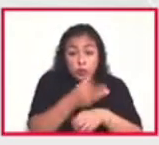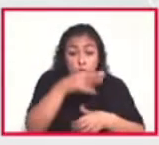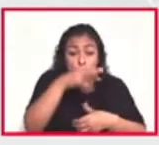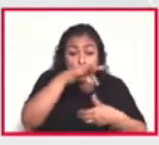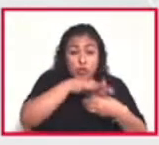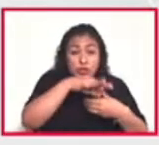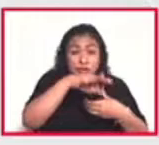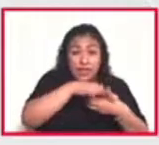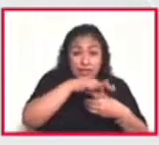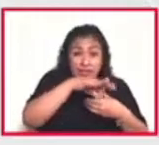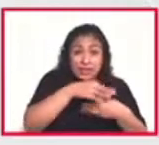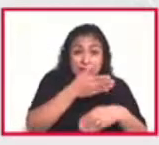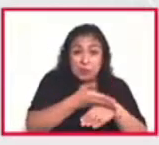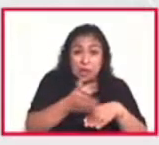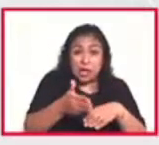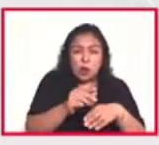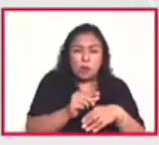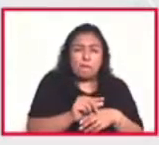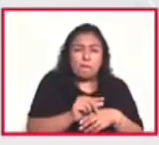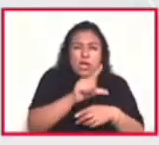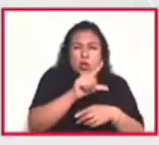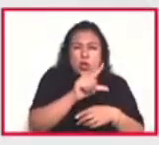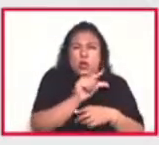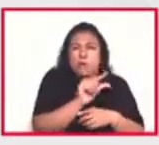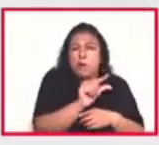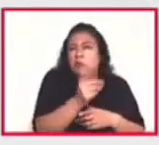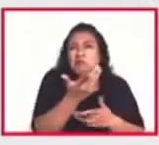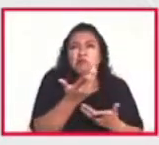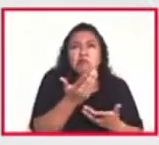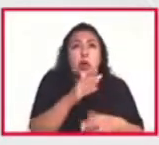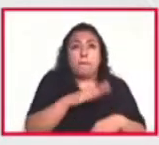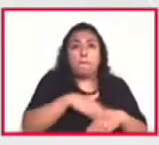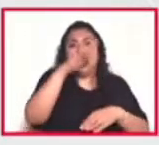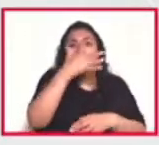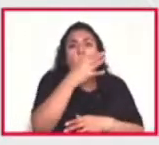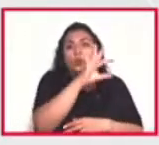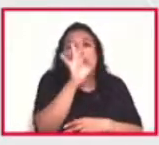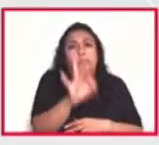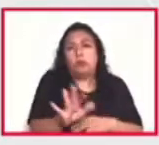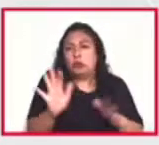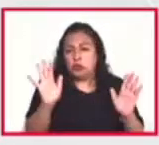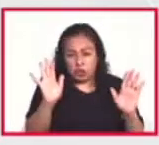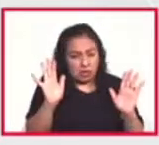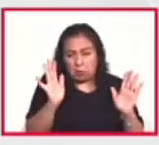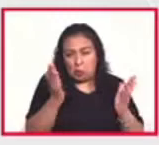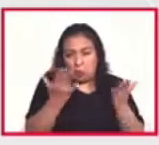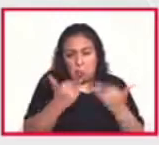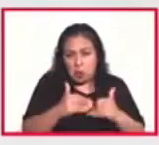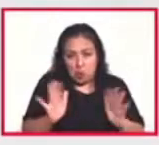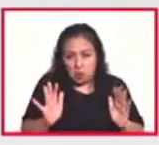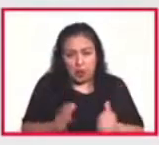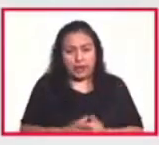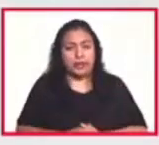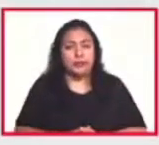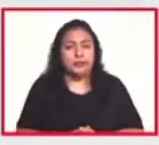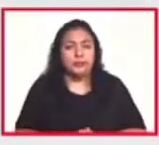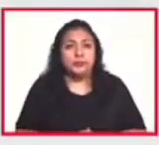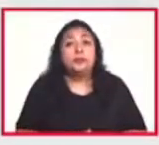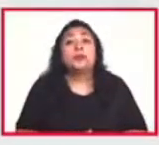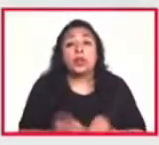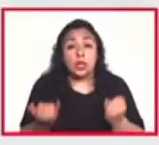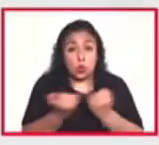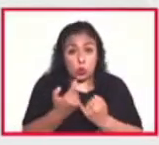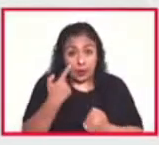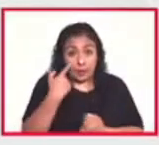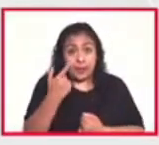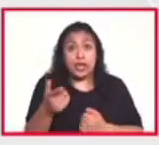votantes blancos son mayoría, pero no tienen más del 50%. Son el grupo más grande, pero no tienen más del 50%. También veremos que